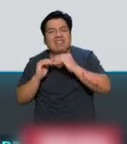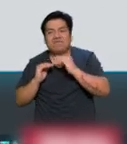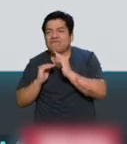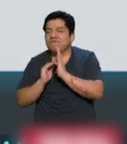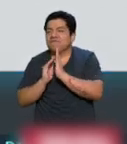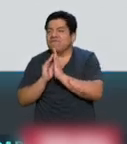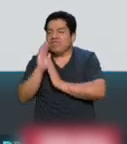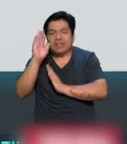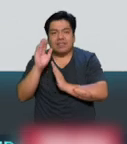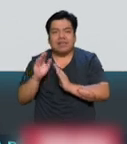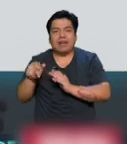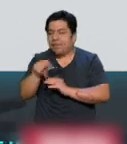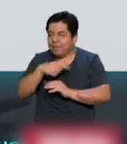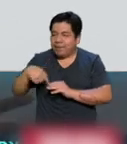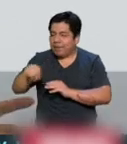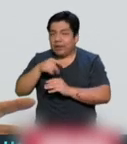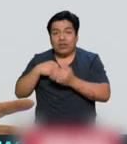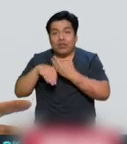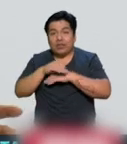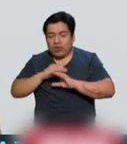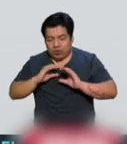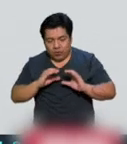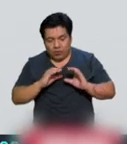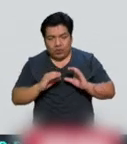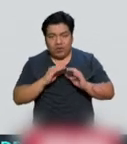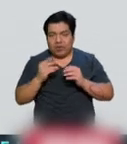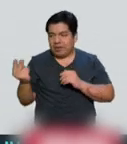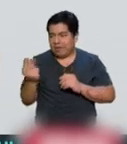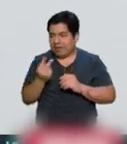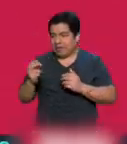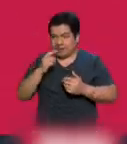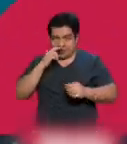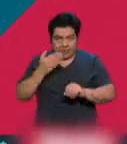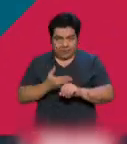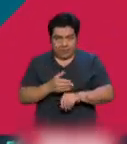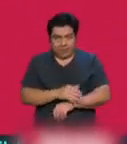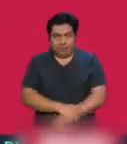sin corresponsabilidad en los cuidados.